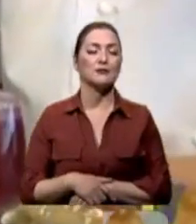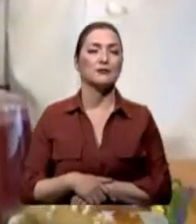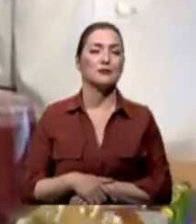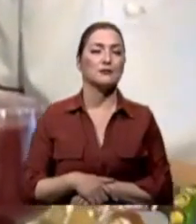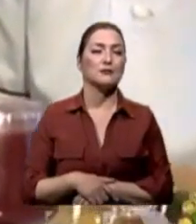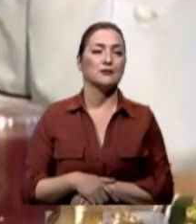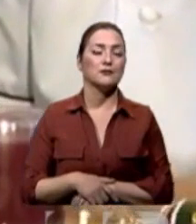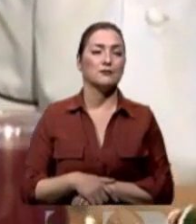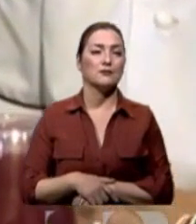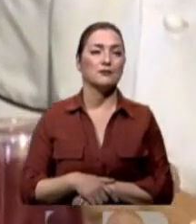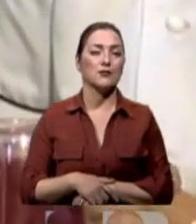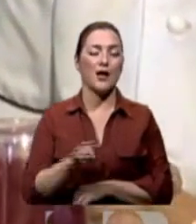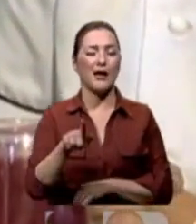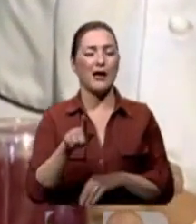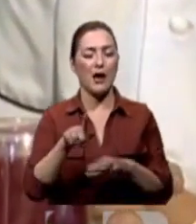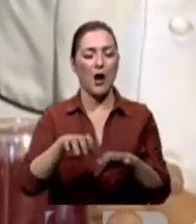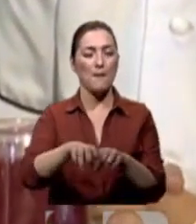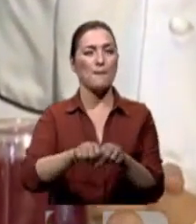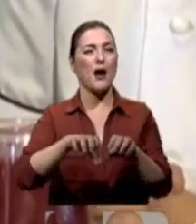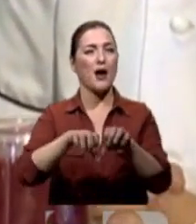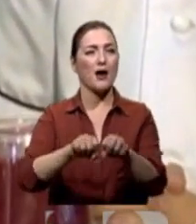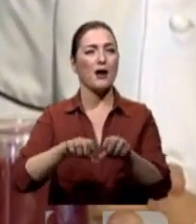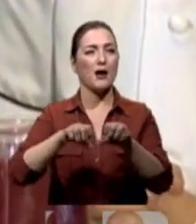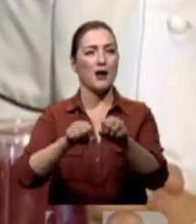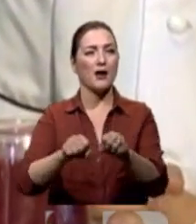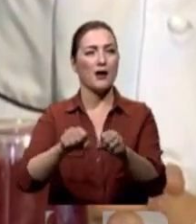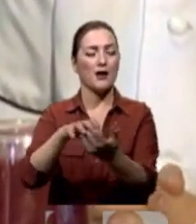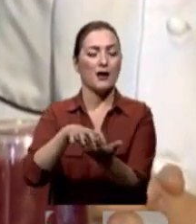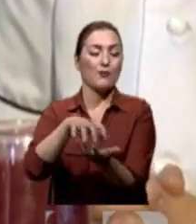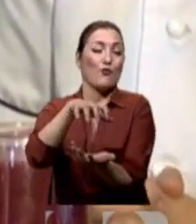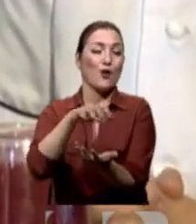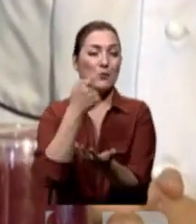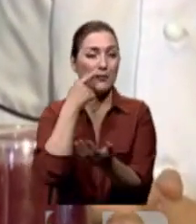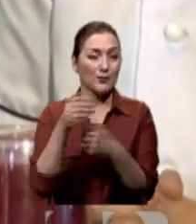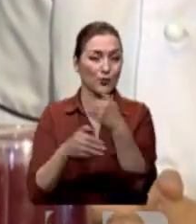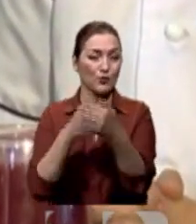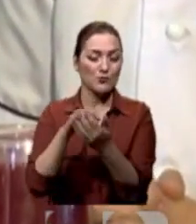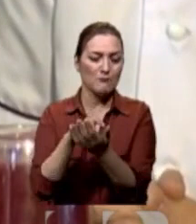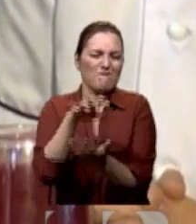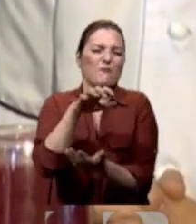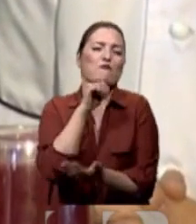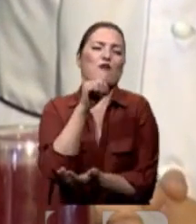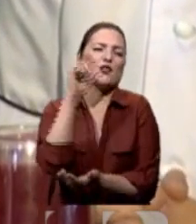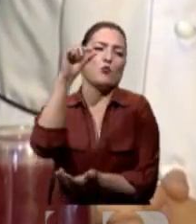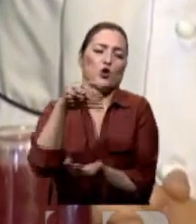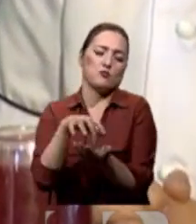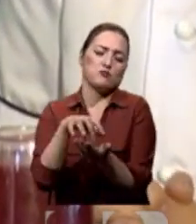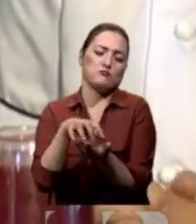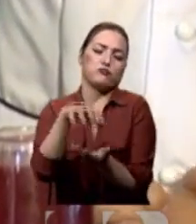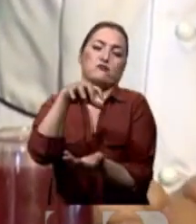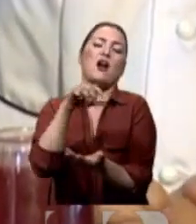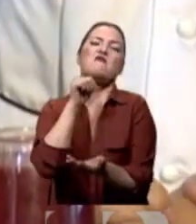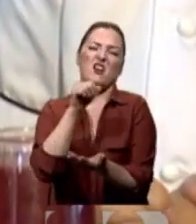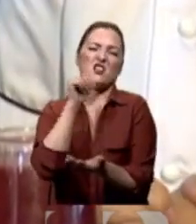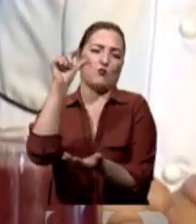podría dar en realidad en la masa, me parece que falta un poquito de aireado en la masa, quizás el proceso de leudado un poquito, pero de ahí yo le siento bien,